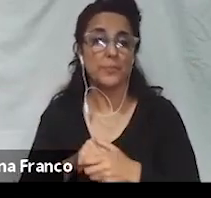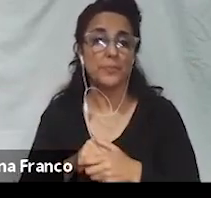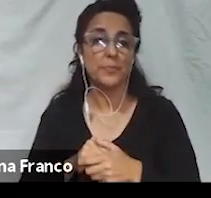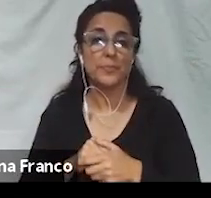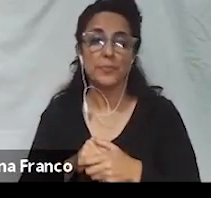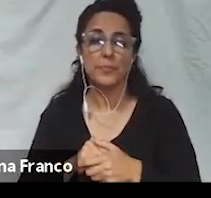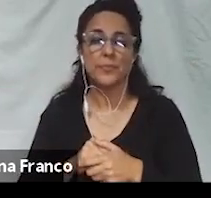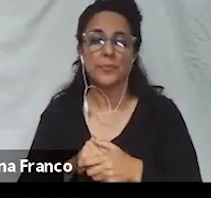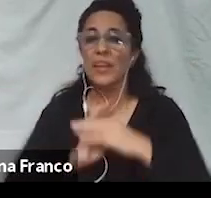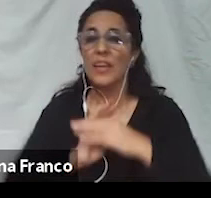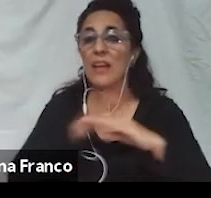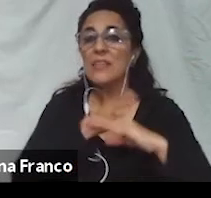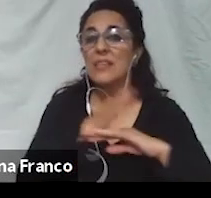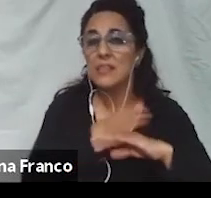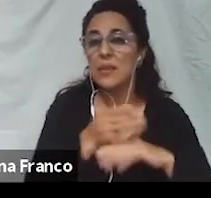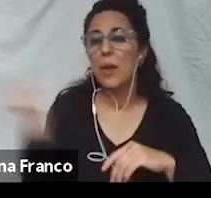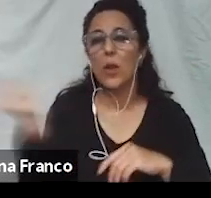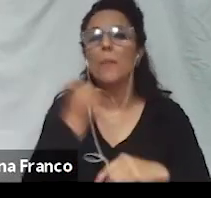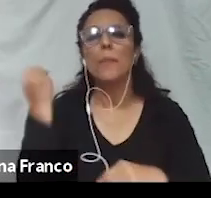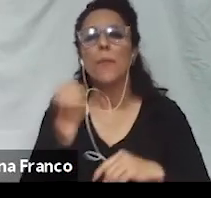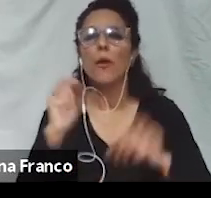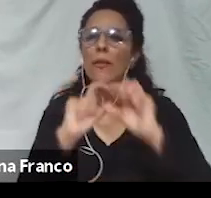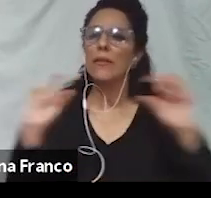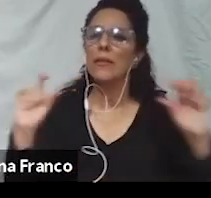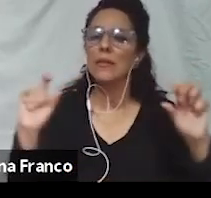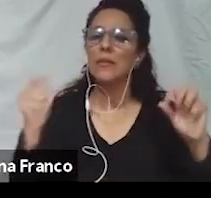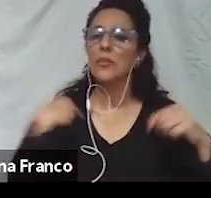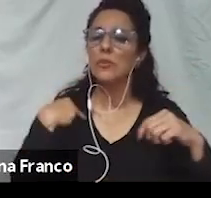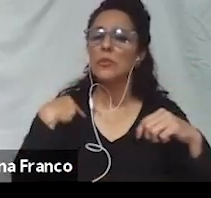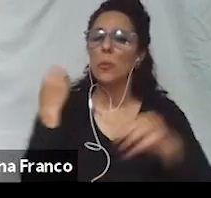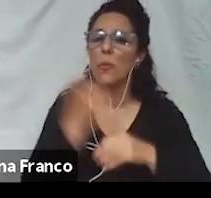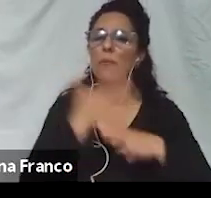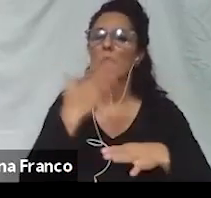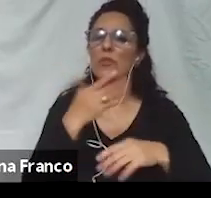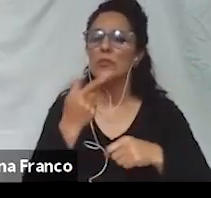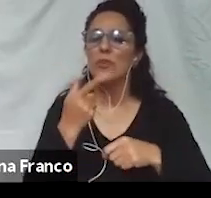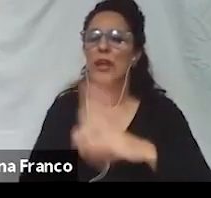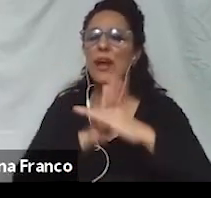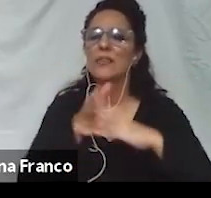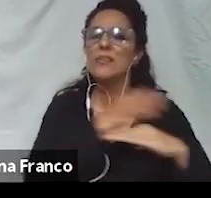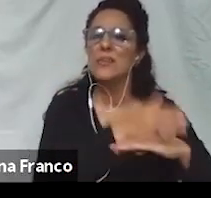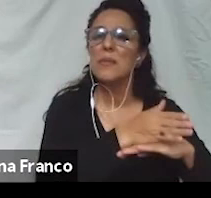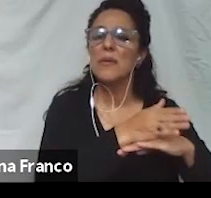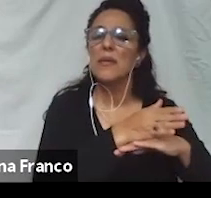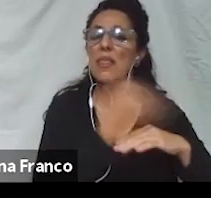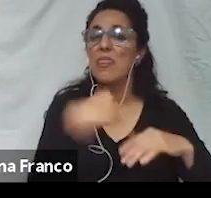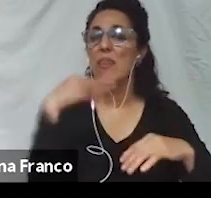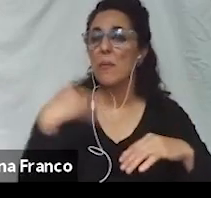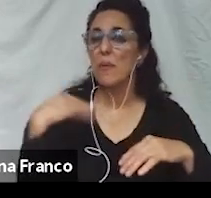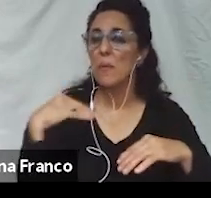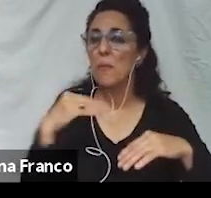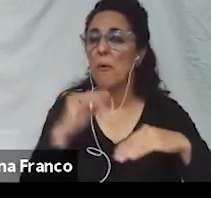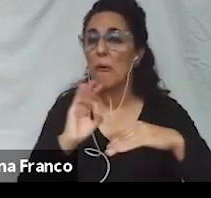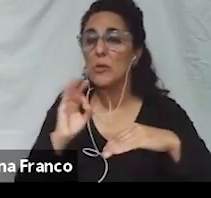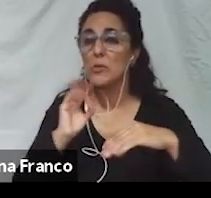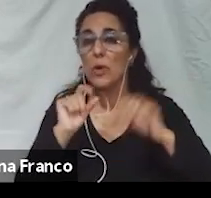estar en texto para que sea accesible, digamos, porque tengamos en cuenta que nosotros como profesionales de la accesibilidad tenemos que generar documentos